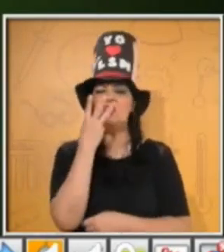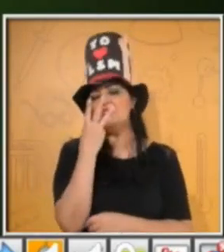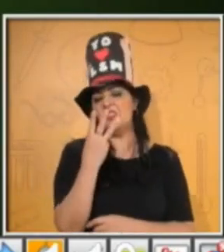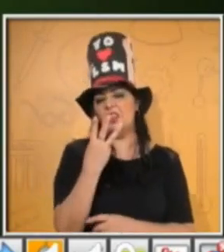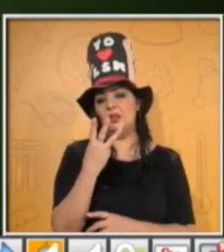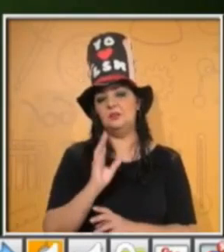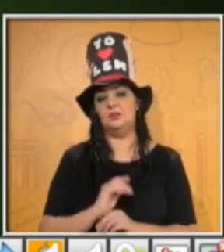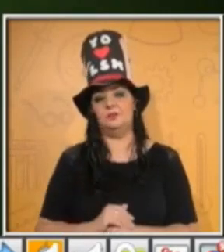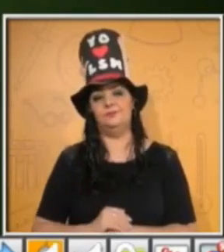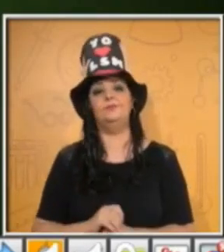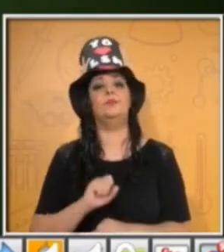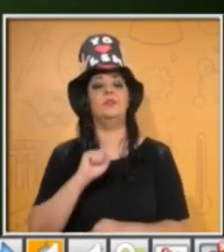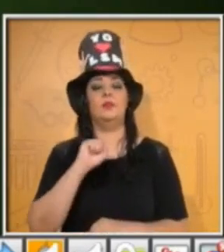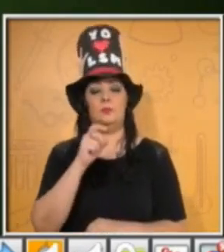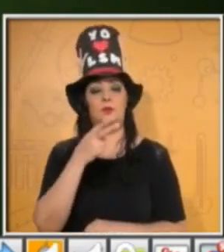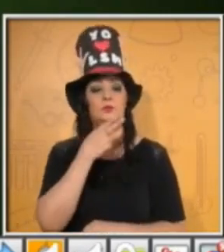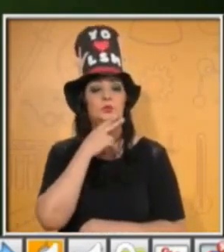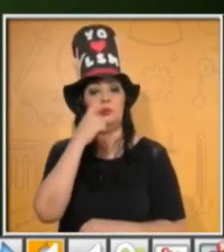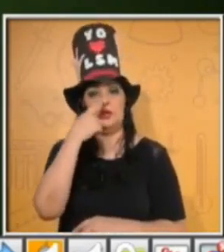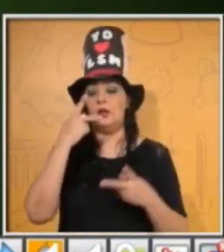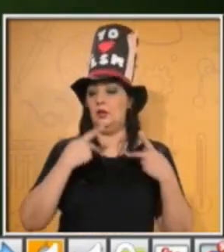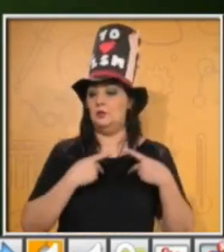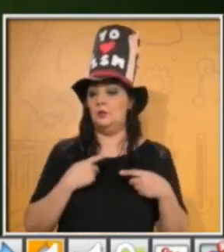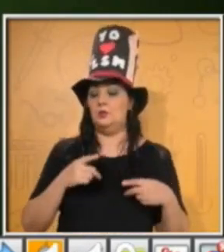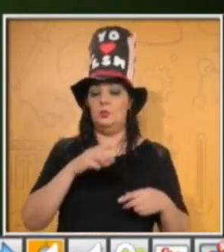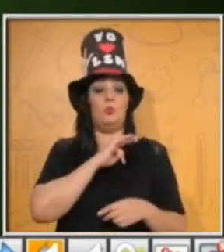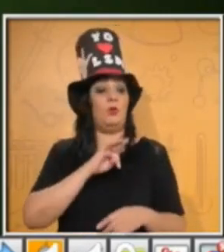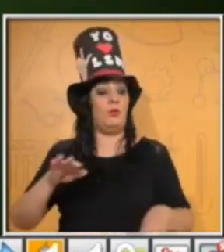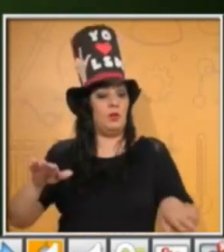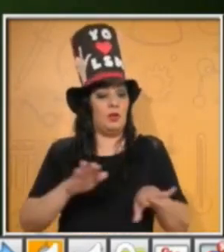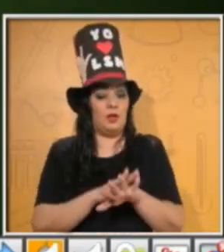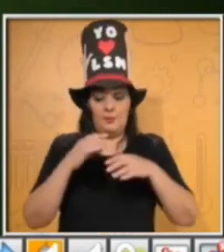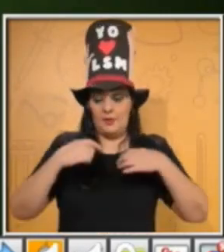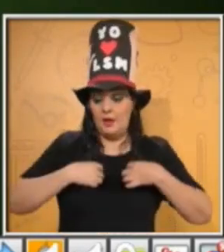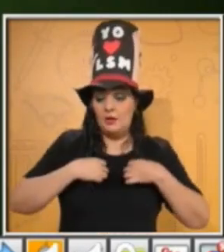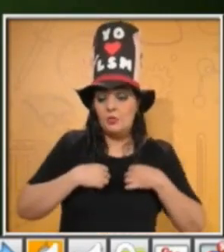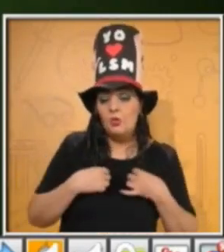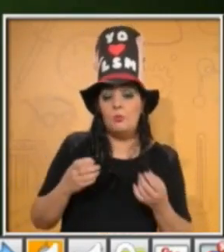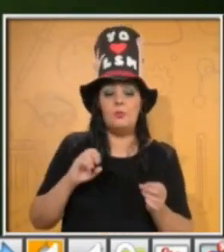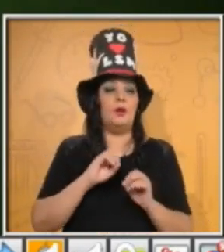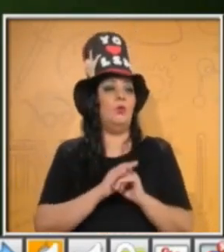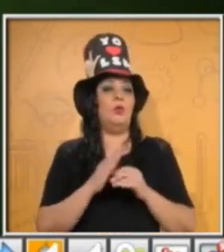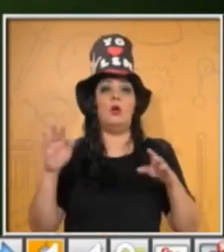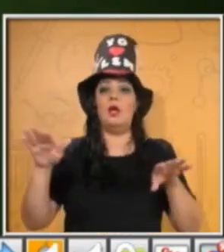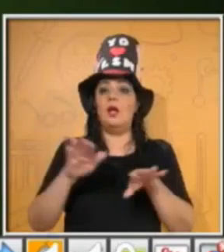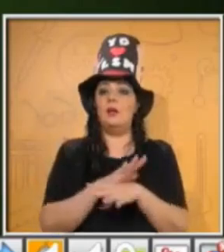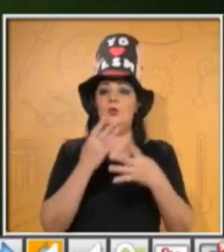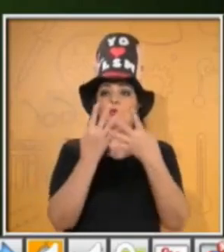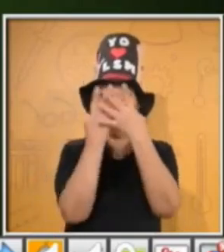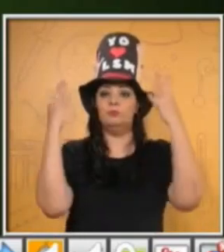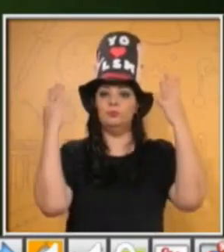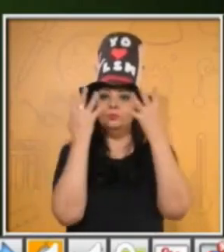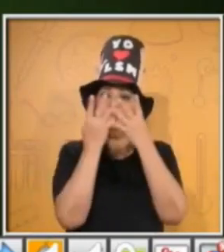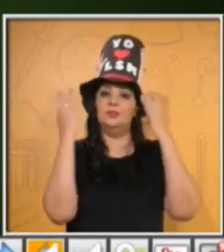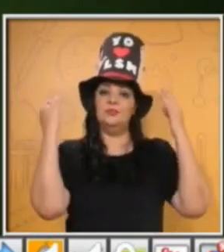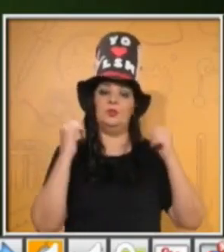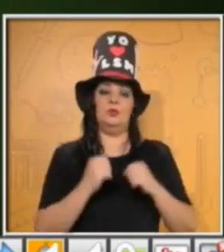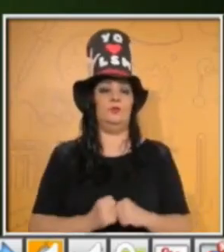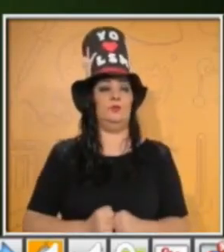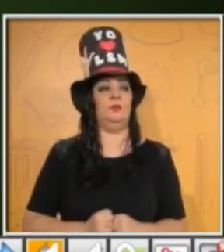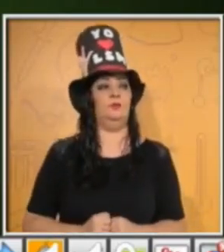actos también se utilizan para que los personajes puedan hacer cambios de vestuario o cambio de escenografía. Continuamos con